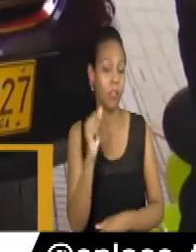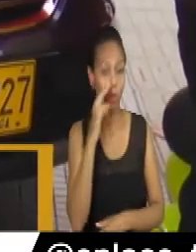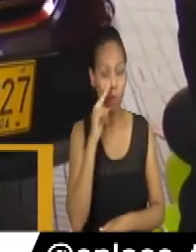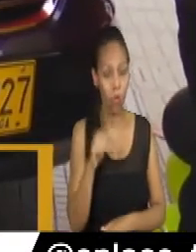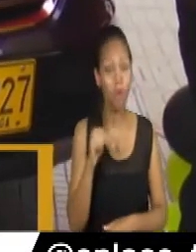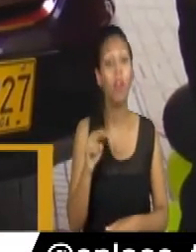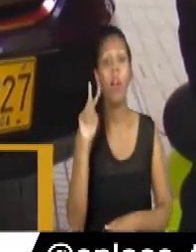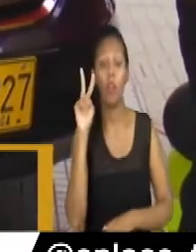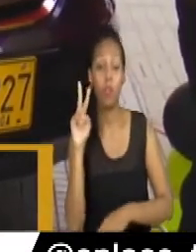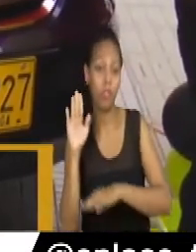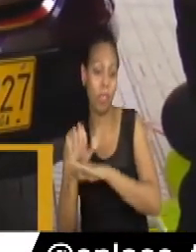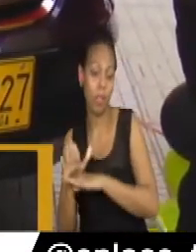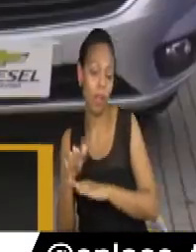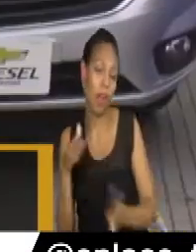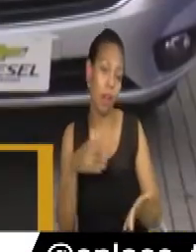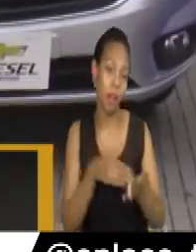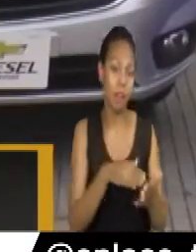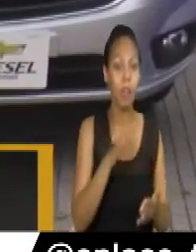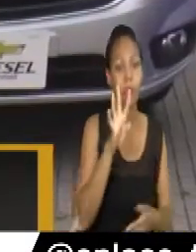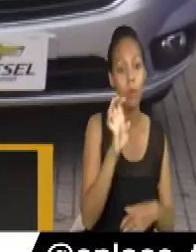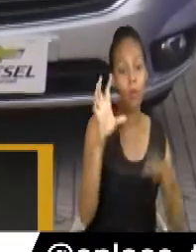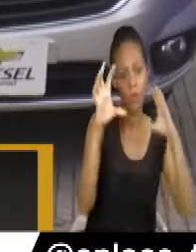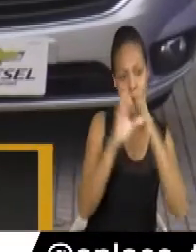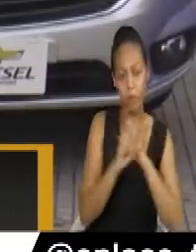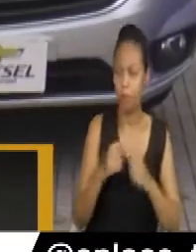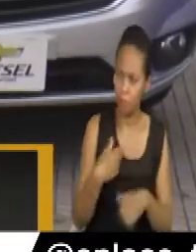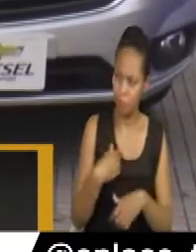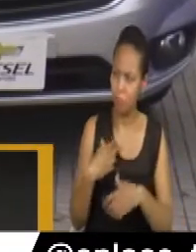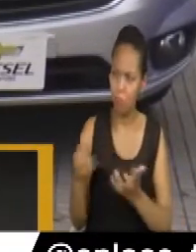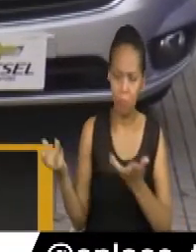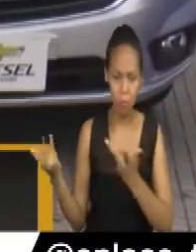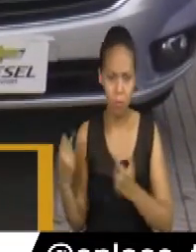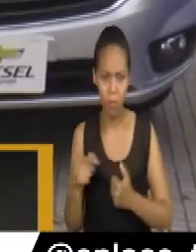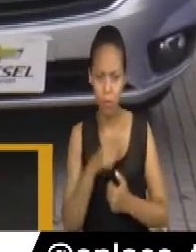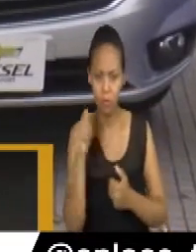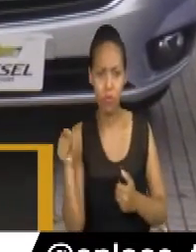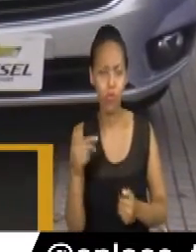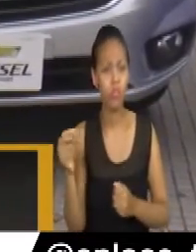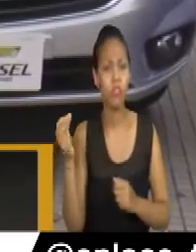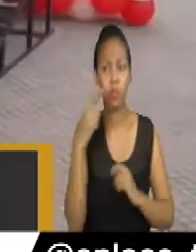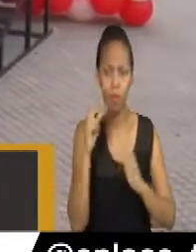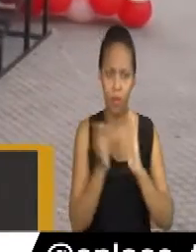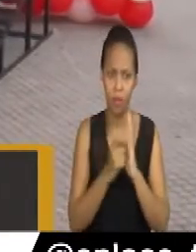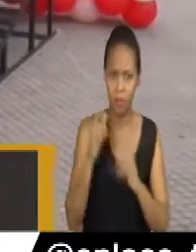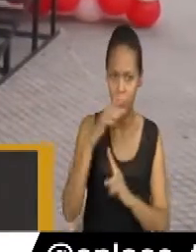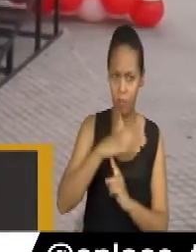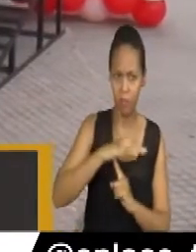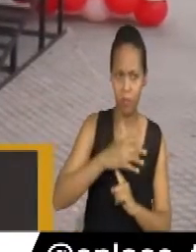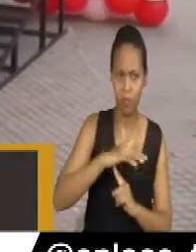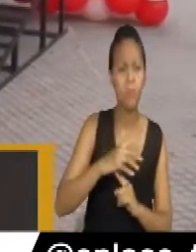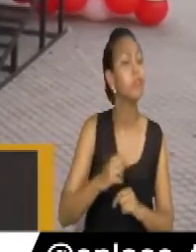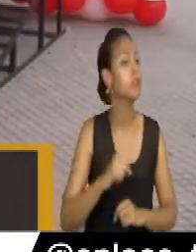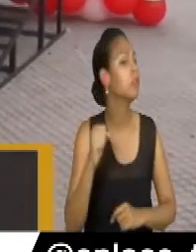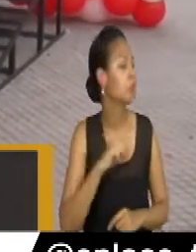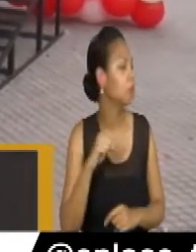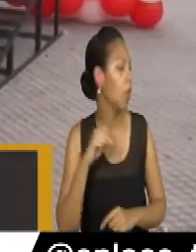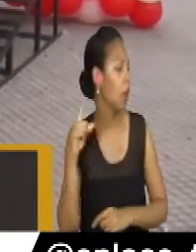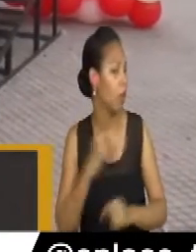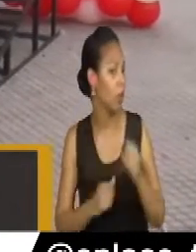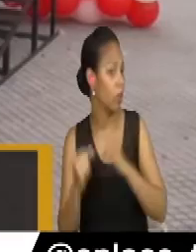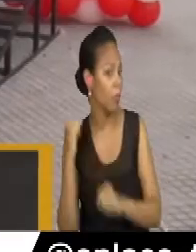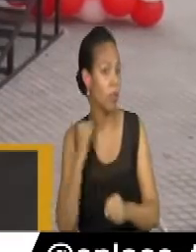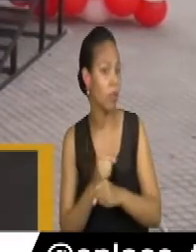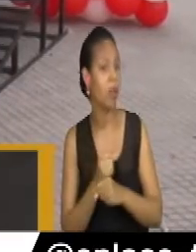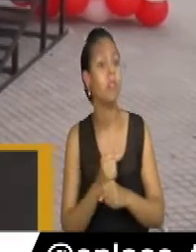a 9 de la noche. Tengo entendido, y todos los televidentes por supuesto ya lo escucharon, que es la segunda versión de esta feria, ¿no? Sí, el año pasado tuvimos la oportunidad de tener